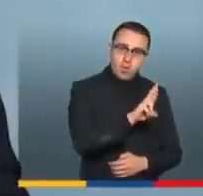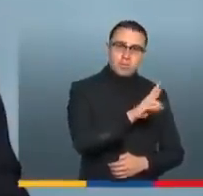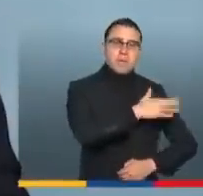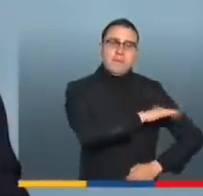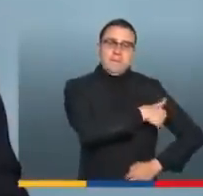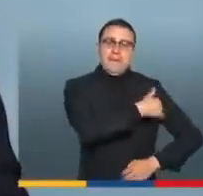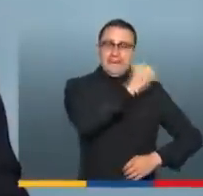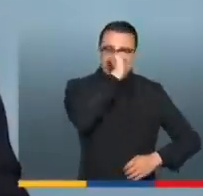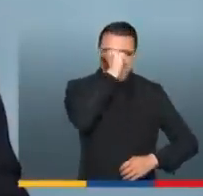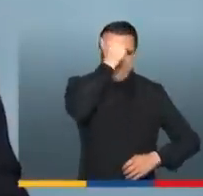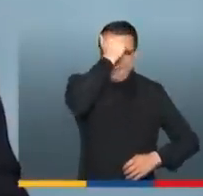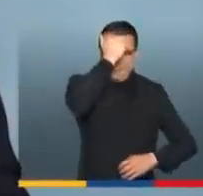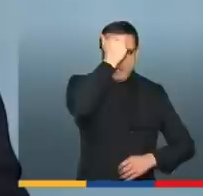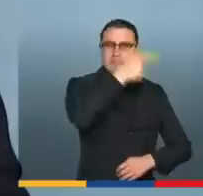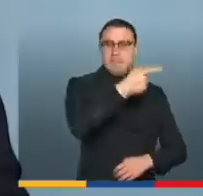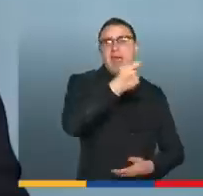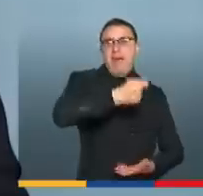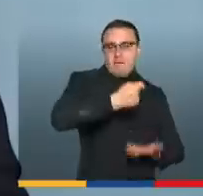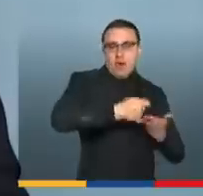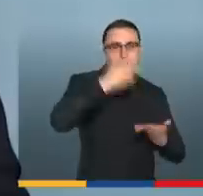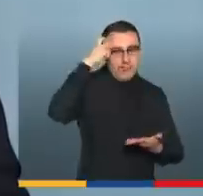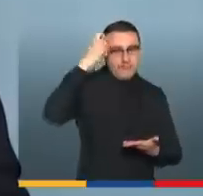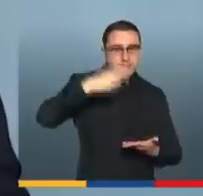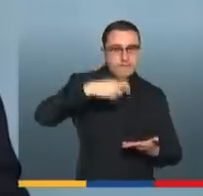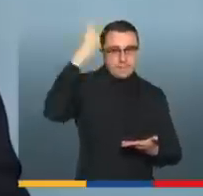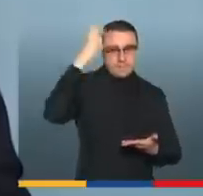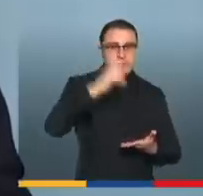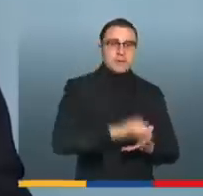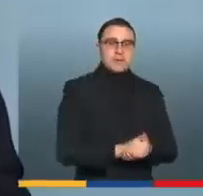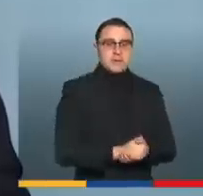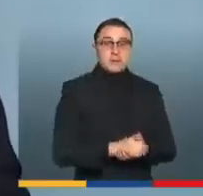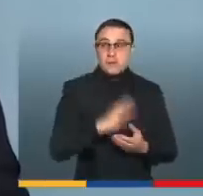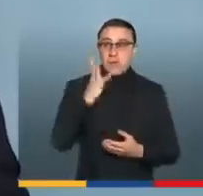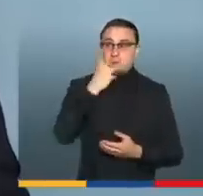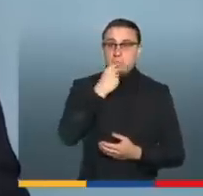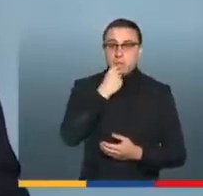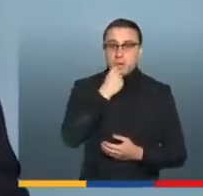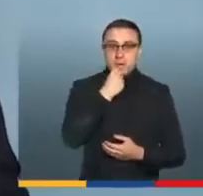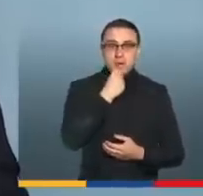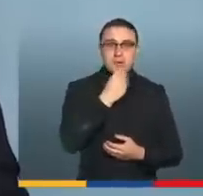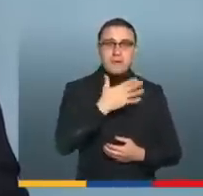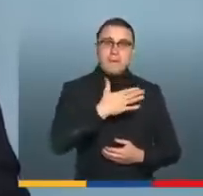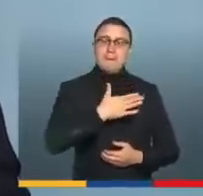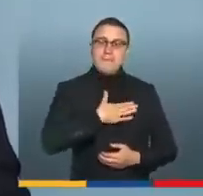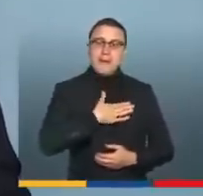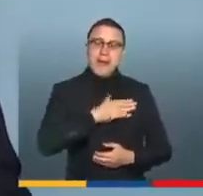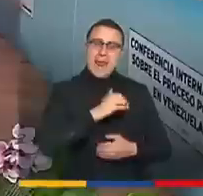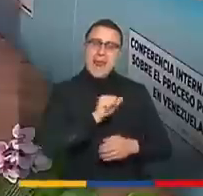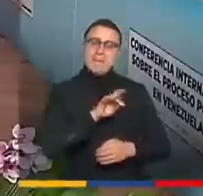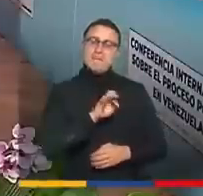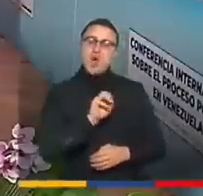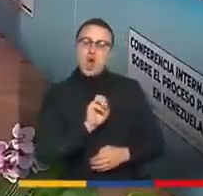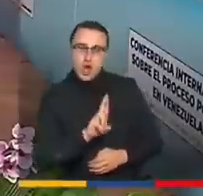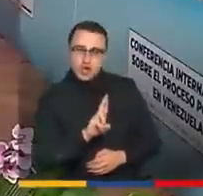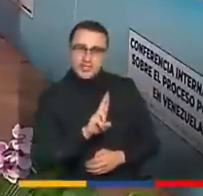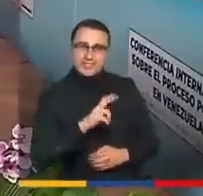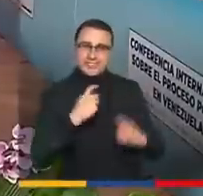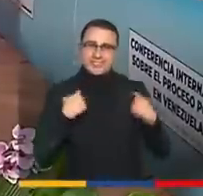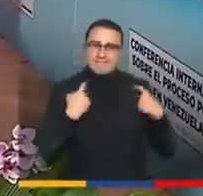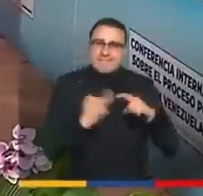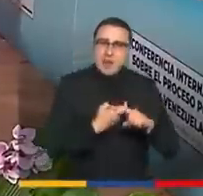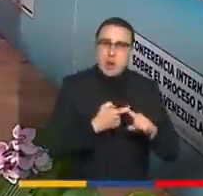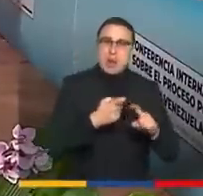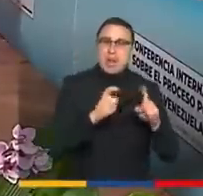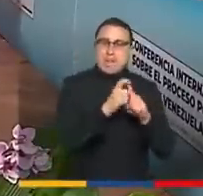Barbados, abogada. Eso está muy bonito aquí en español, decir mi amor. ¿Dónde está